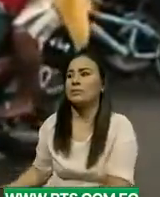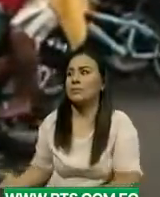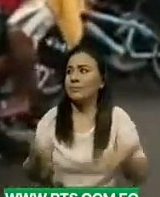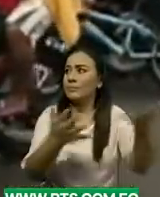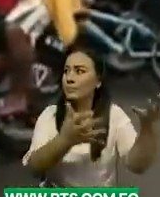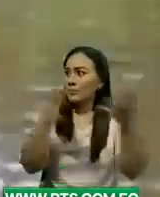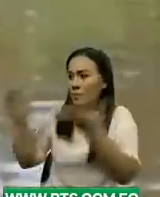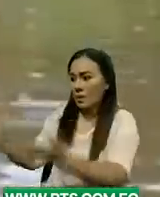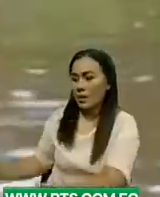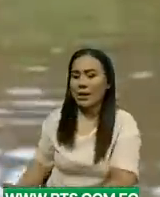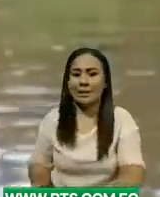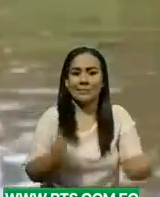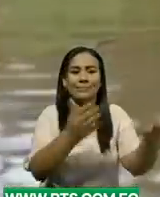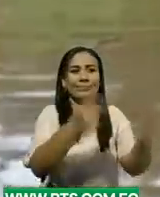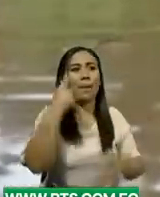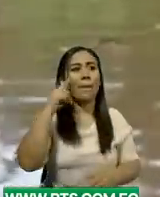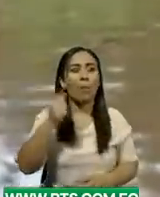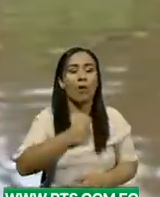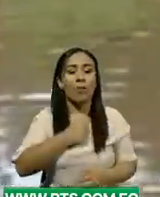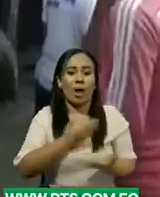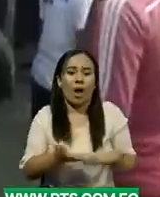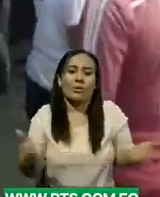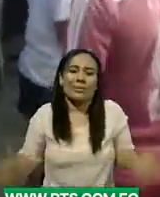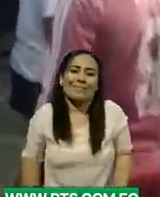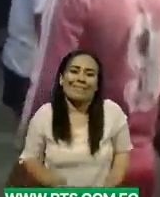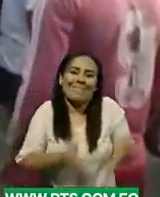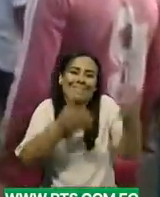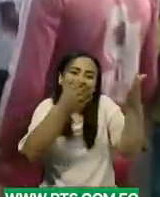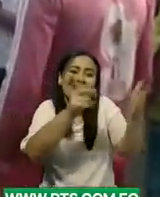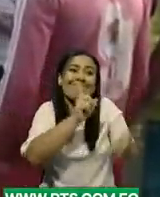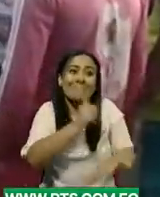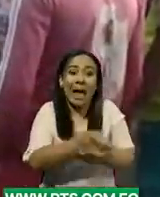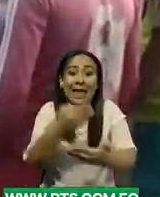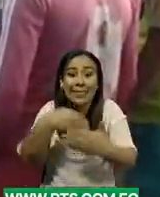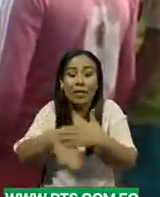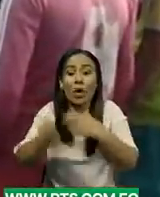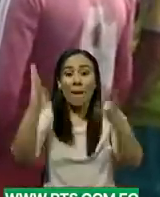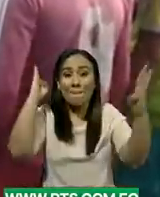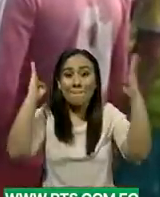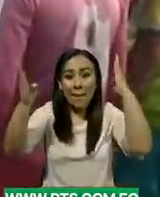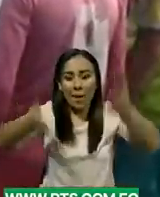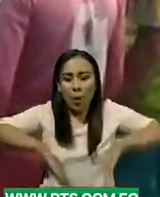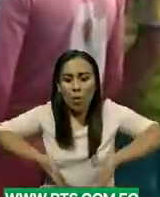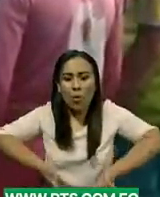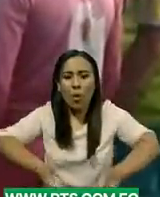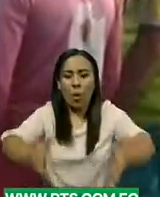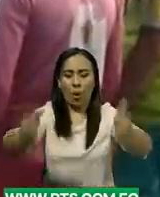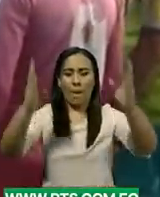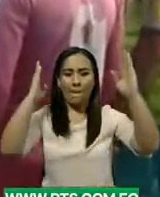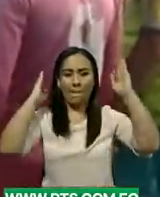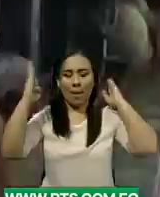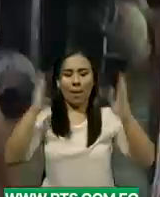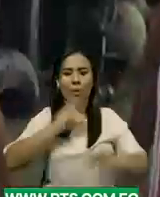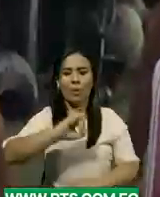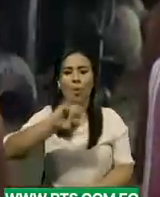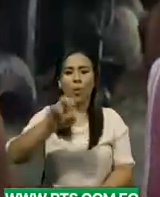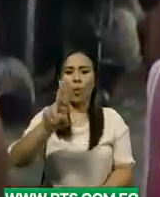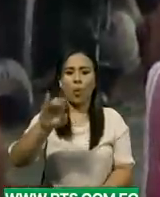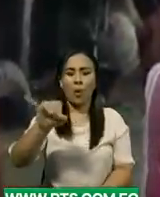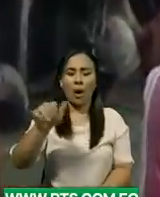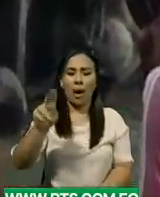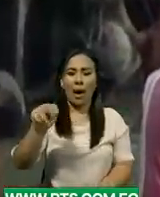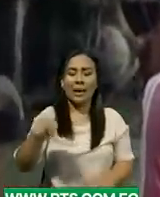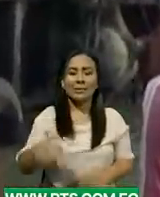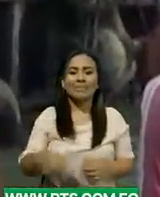a buen recaudo sus pertenencias. Dentro del cantón Babahoyo, en la vía Babahoyo-Juján, un camión perdió pista